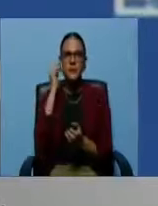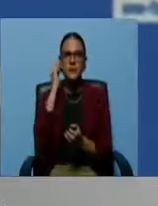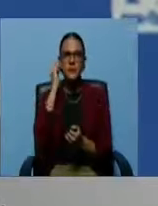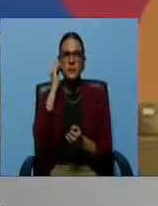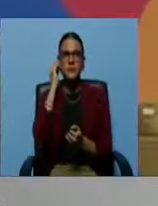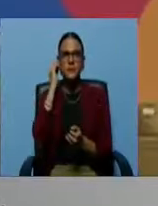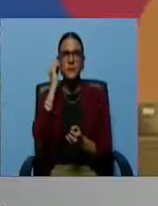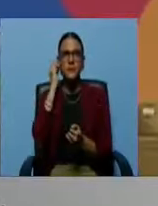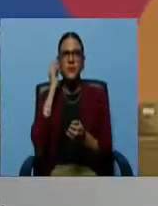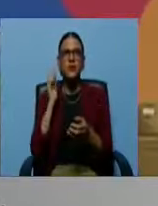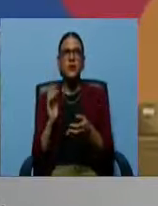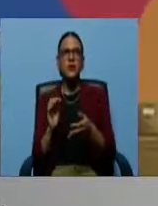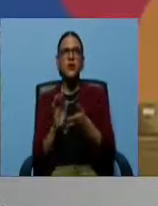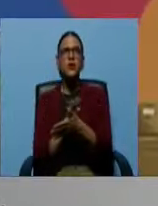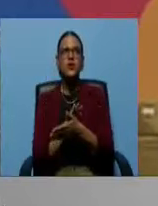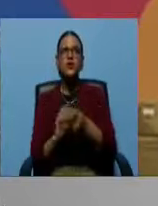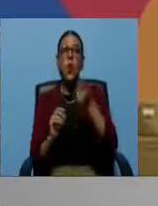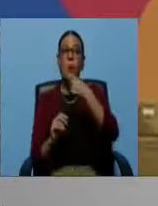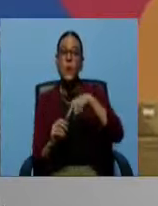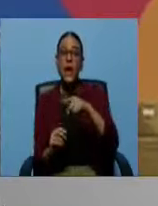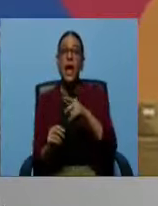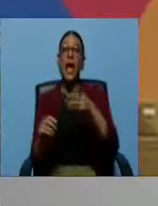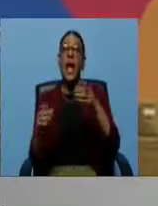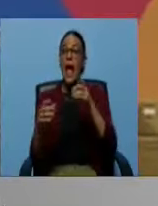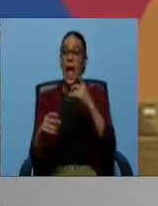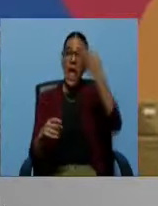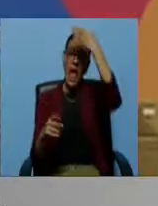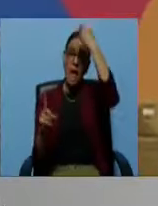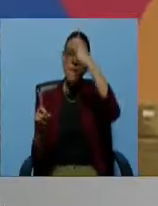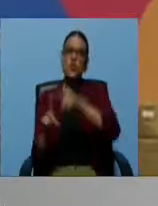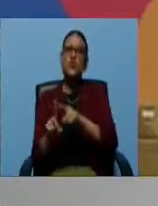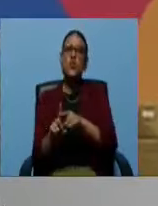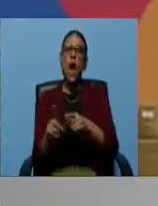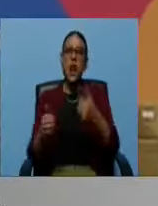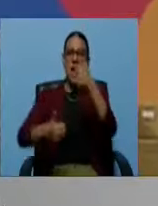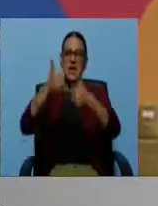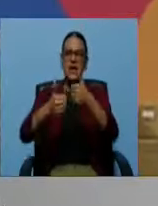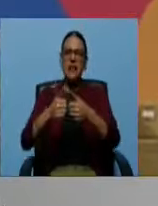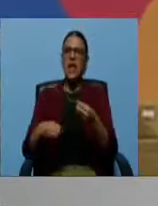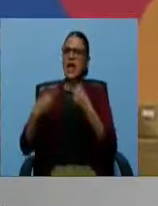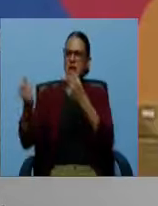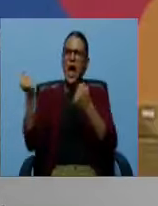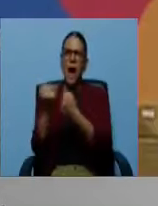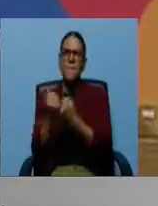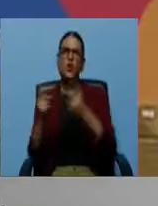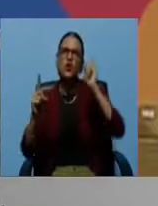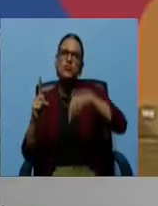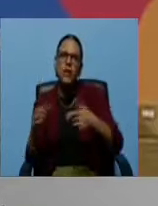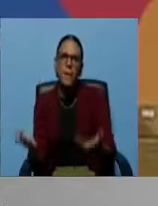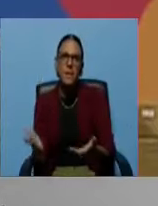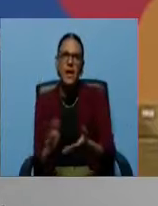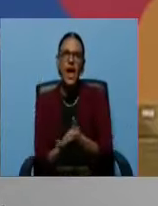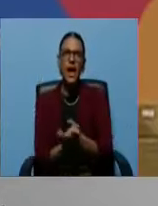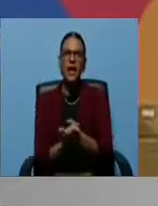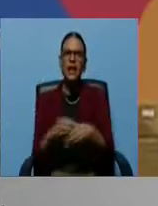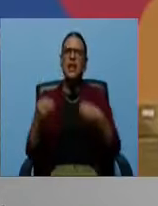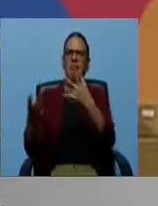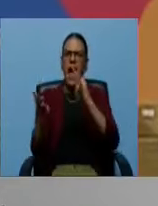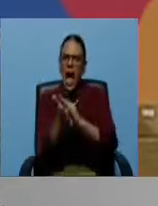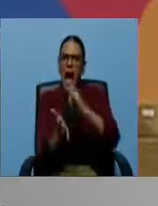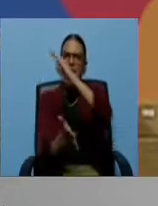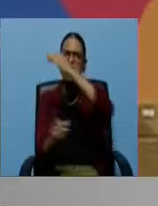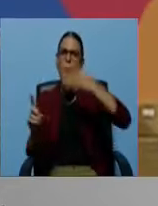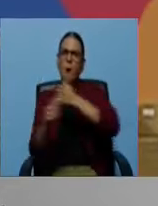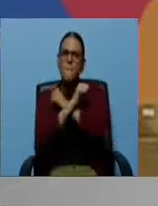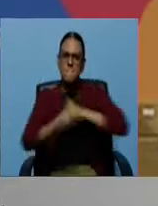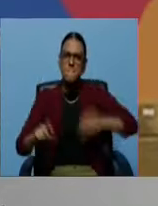al inmundo candidato y le da asilo, no solo le da asilo, le manda un avión militar